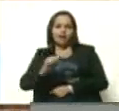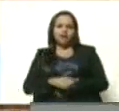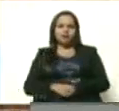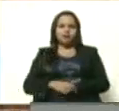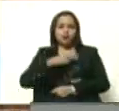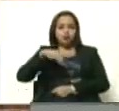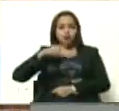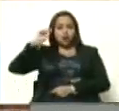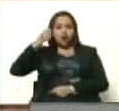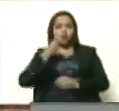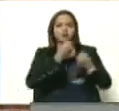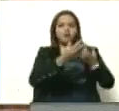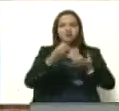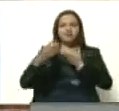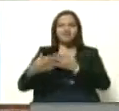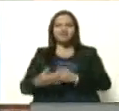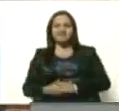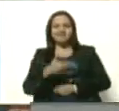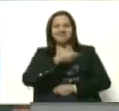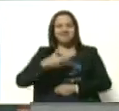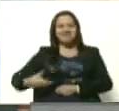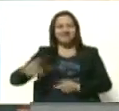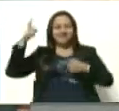Recordamos un discurso del comandante Hugo Chávez